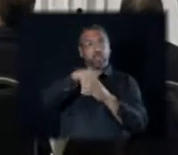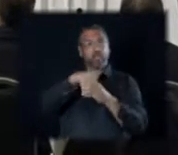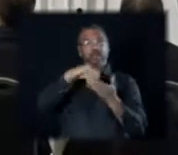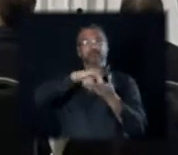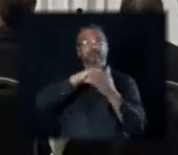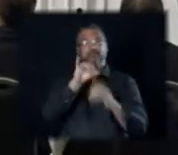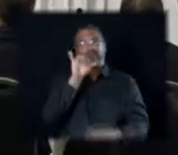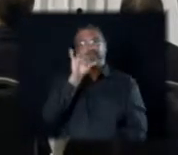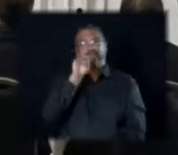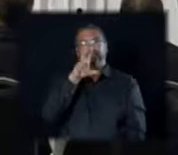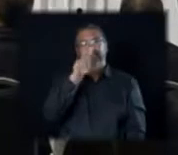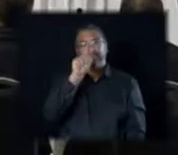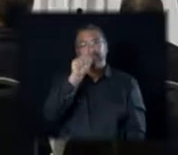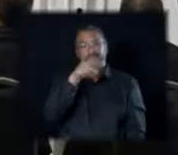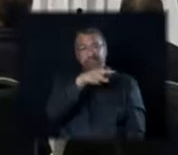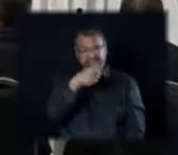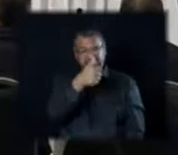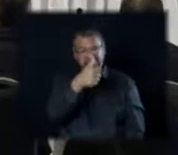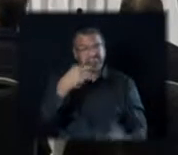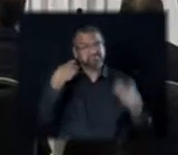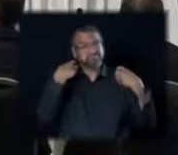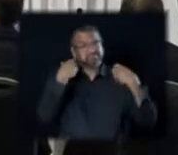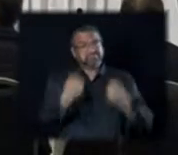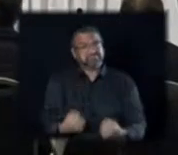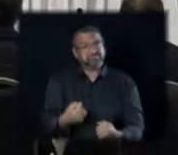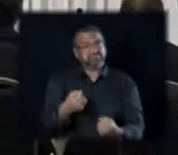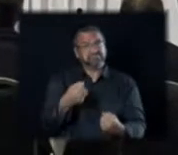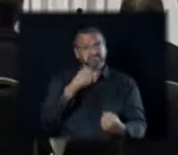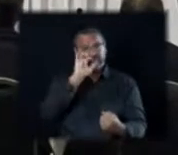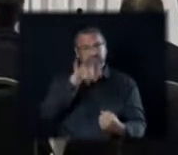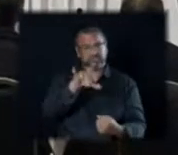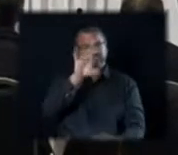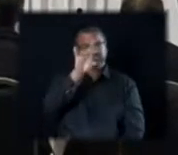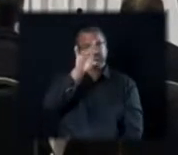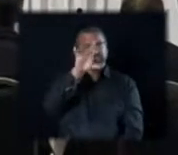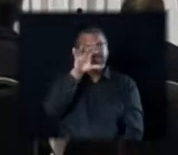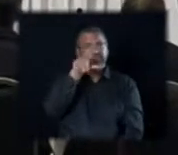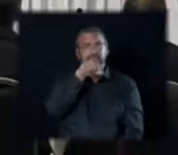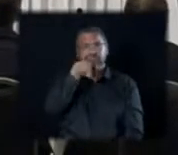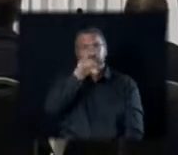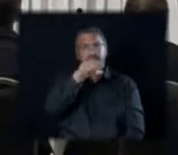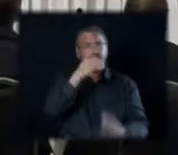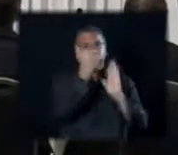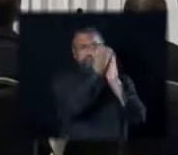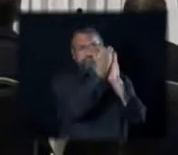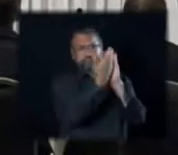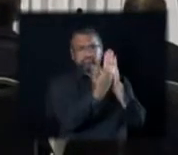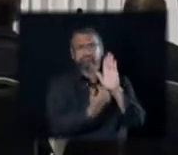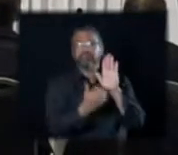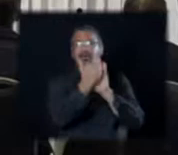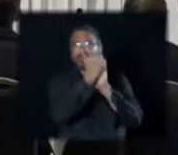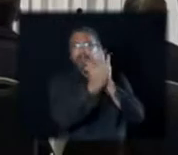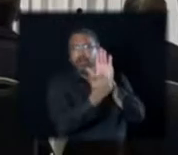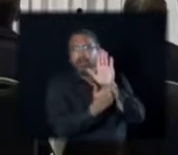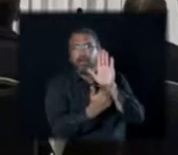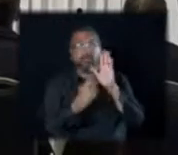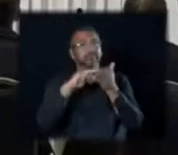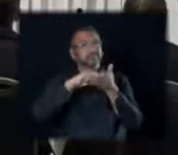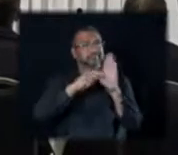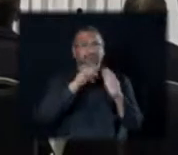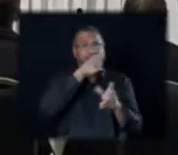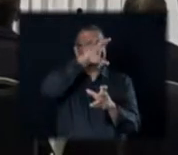incluidas. ¿Usted tiene algún nivel de confianza en que estas 800 cuentas que usted ha identificado